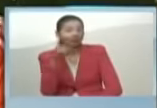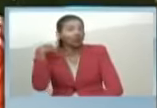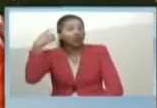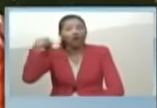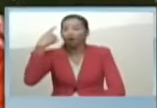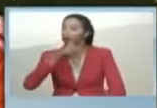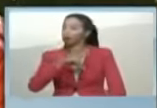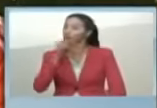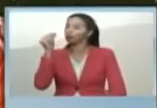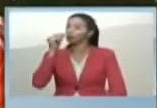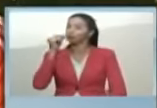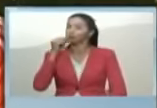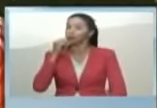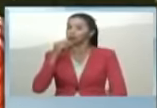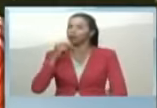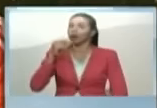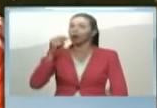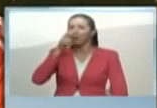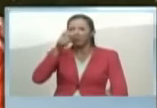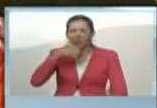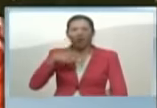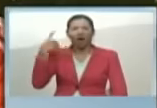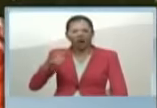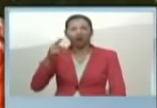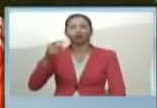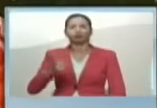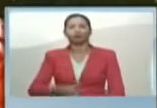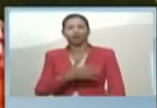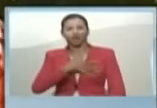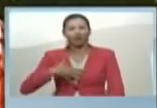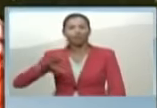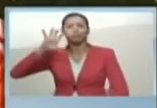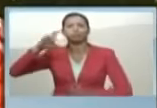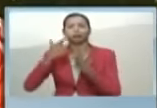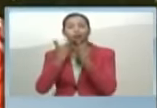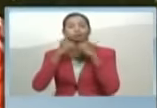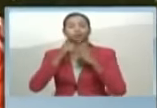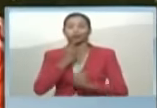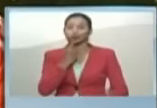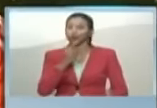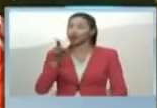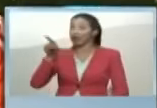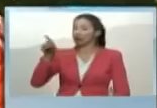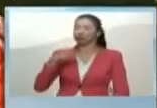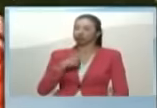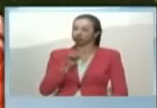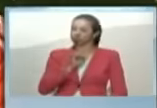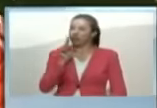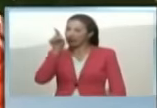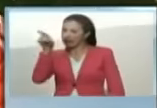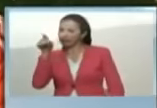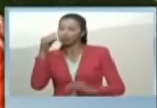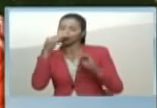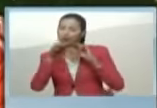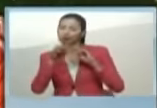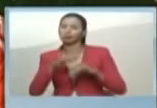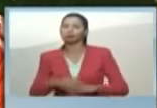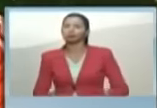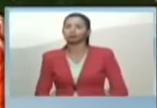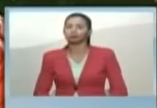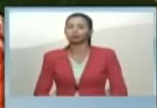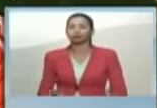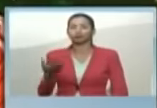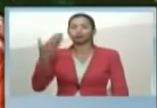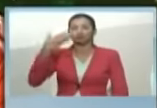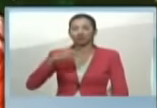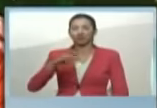dice aquí. Aquí hay un pueblo decidido a tener patria, dice él, no lo digo yo. Raimundo Vale,